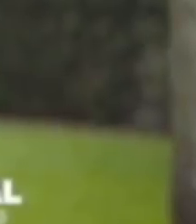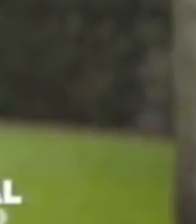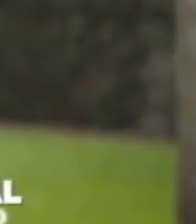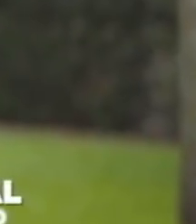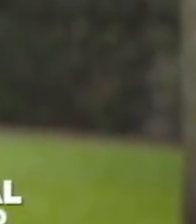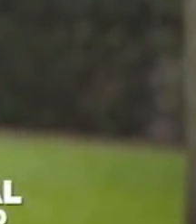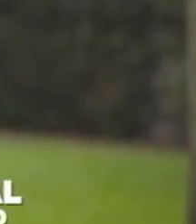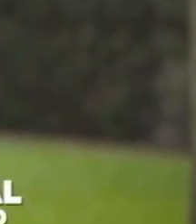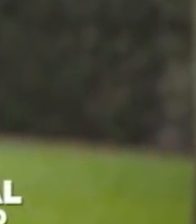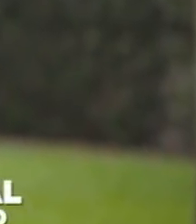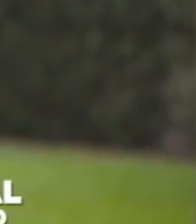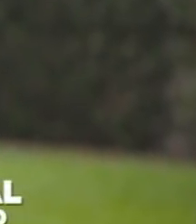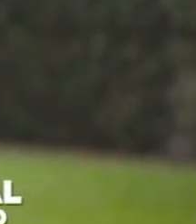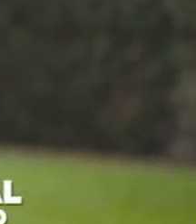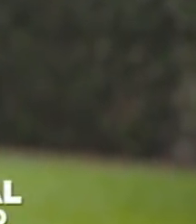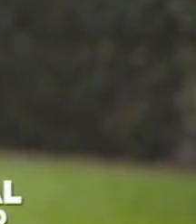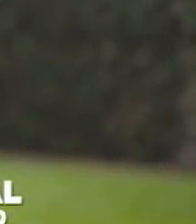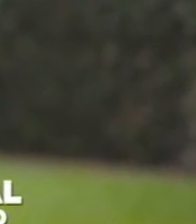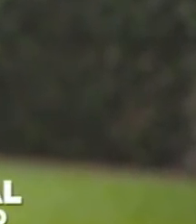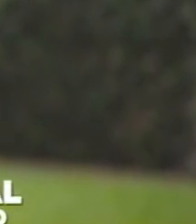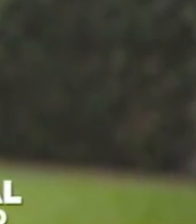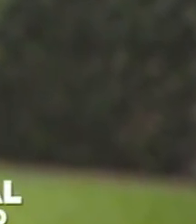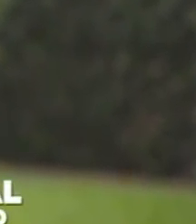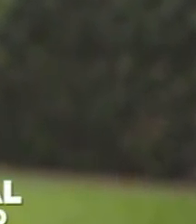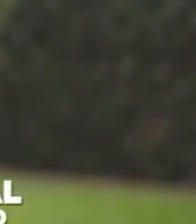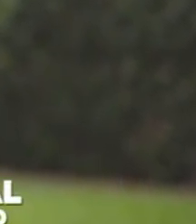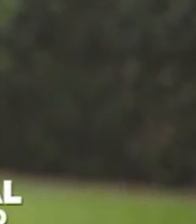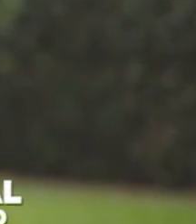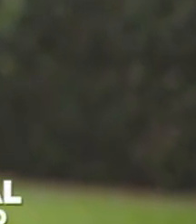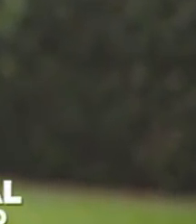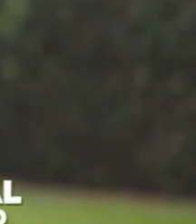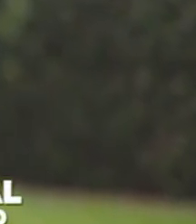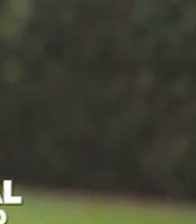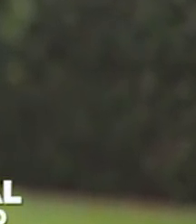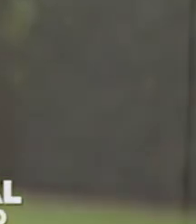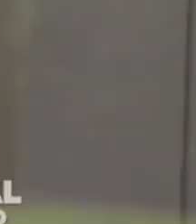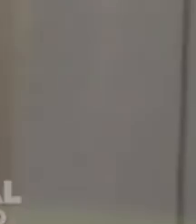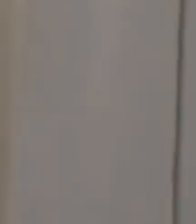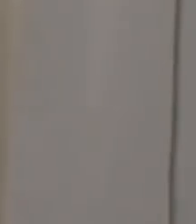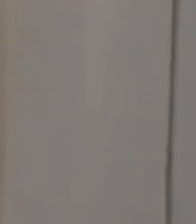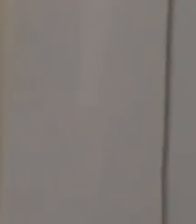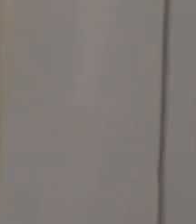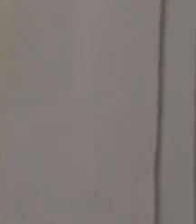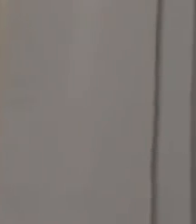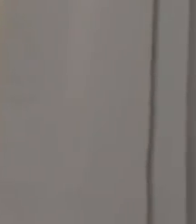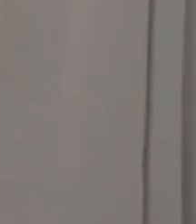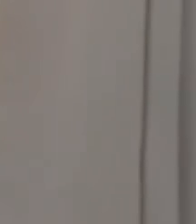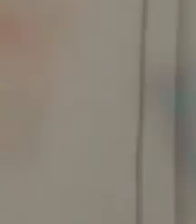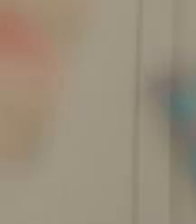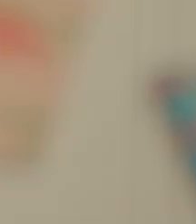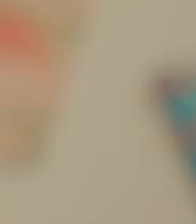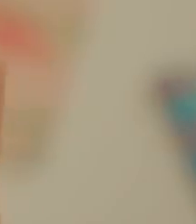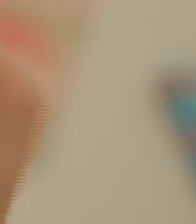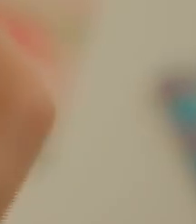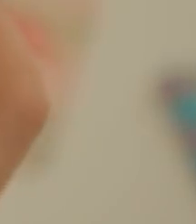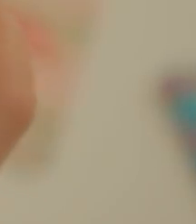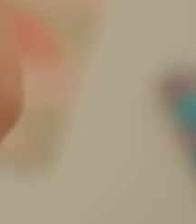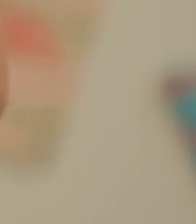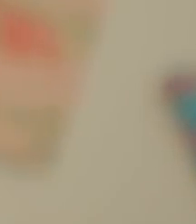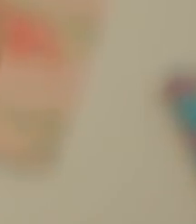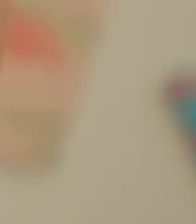El próximo lunes en Camino al Desarrollo presentaremos la campaña Transformando Vidas JPS de la Junta de Protección Social. La Junta